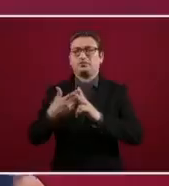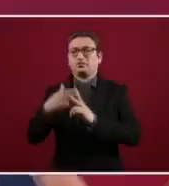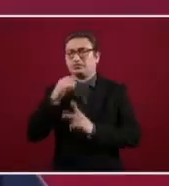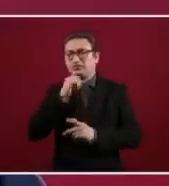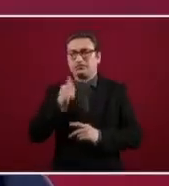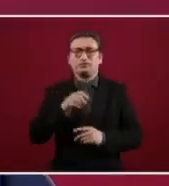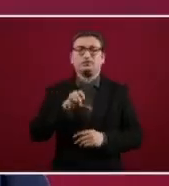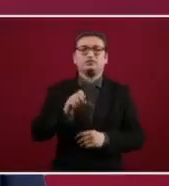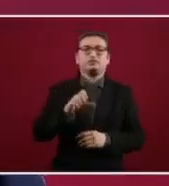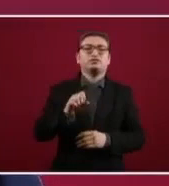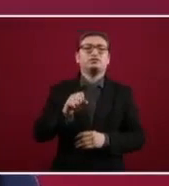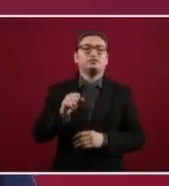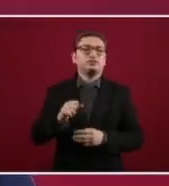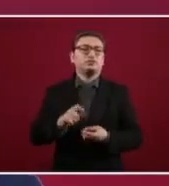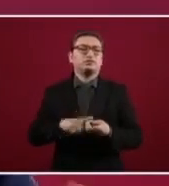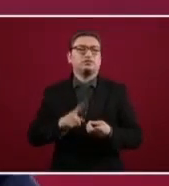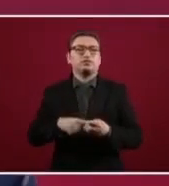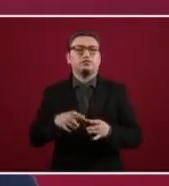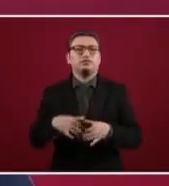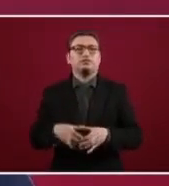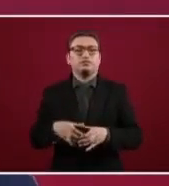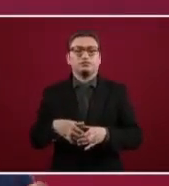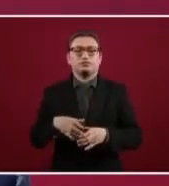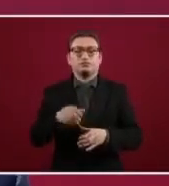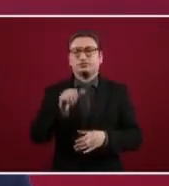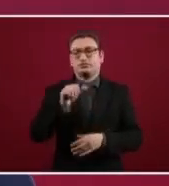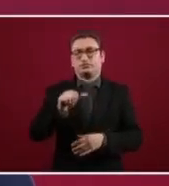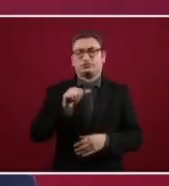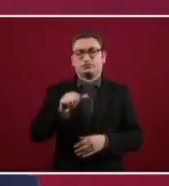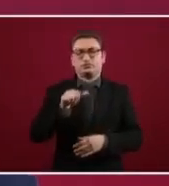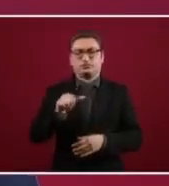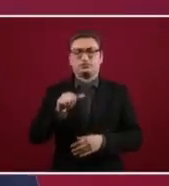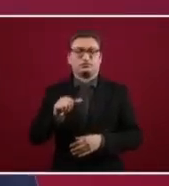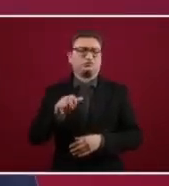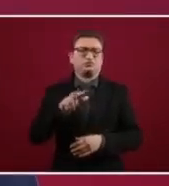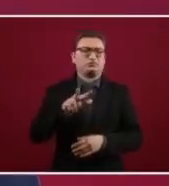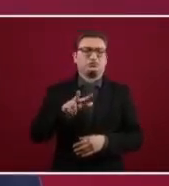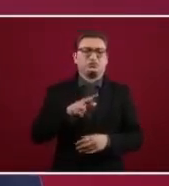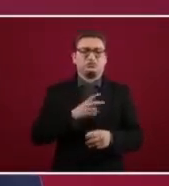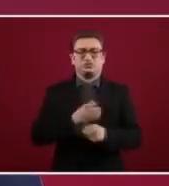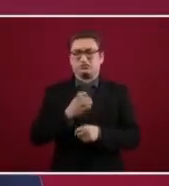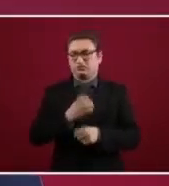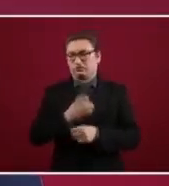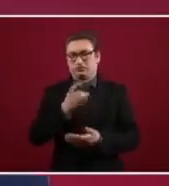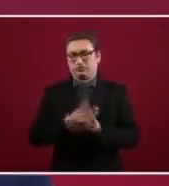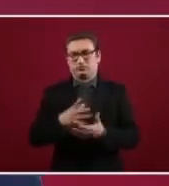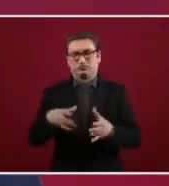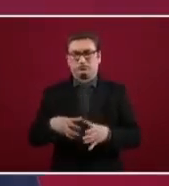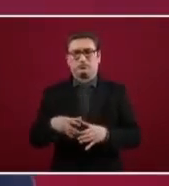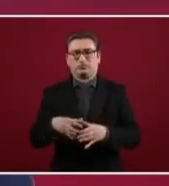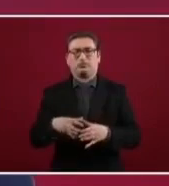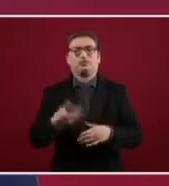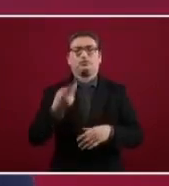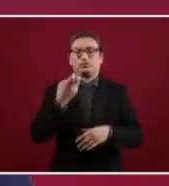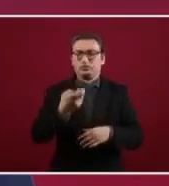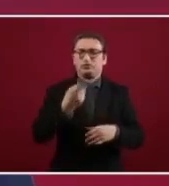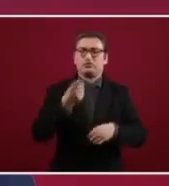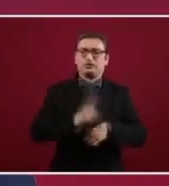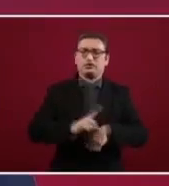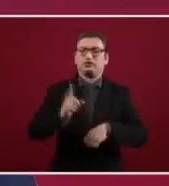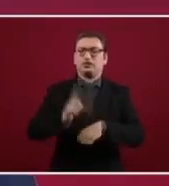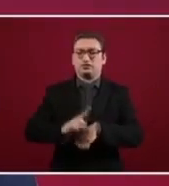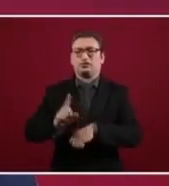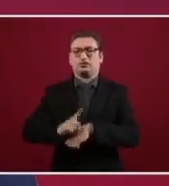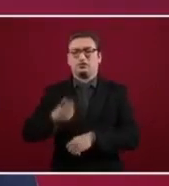60 se concentran en 1618 estás todos los días estamos en